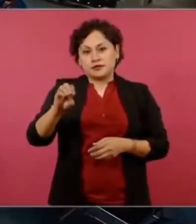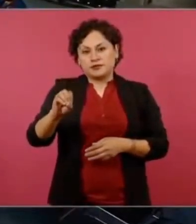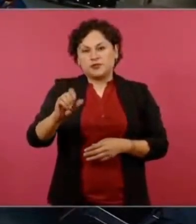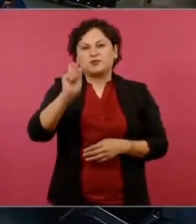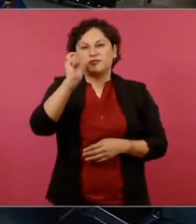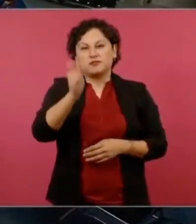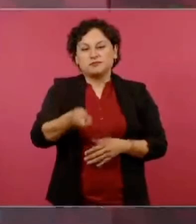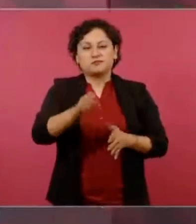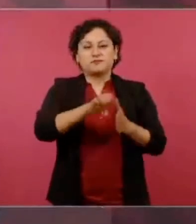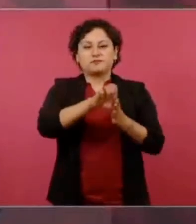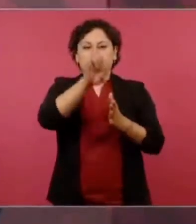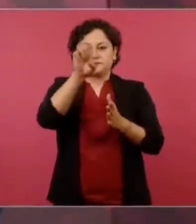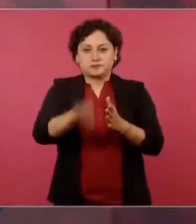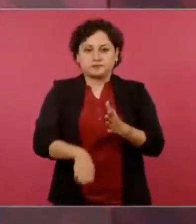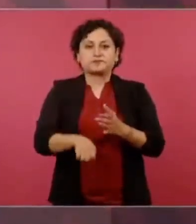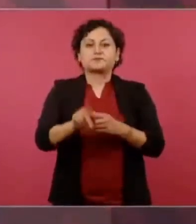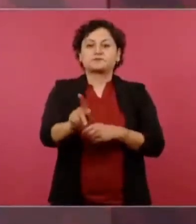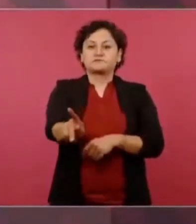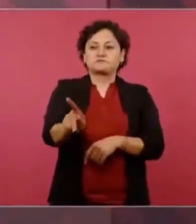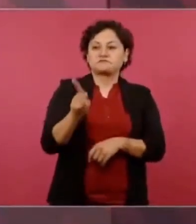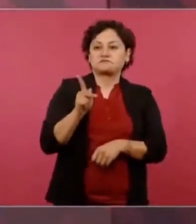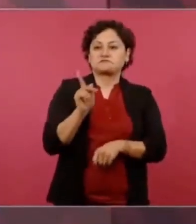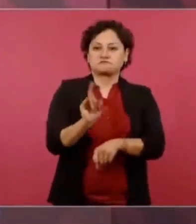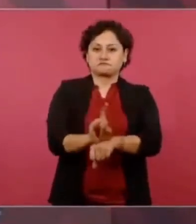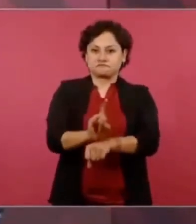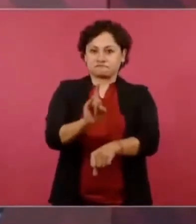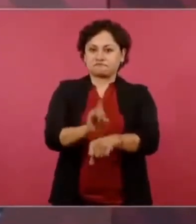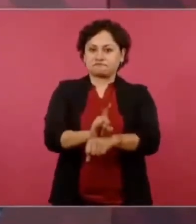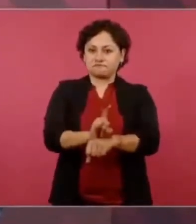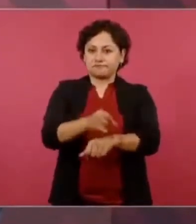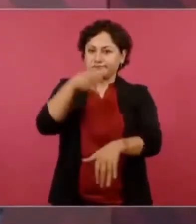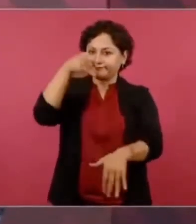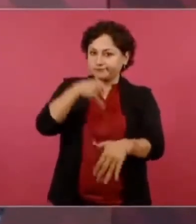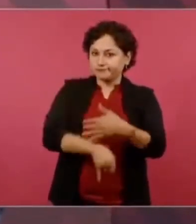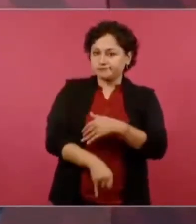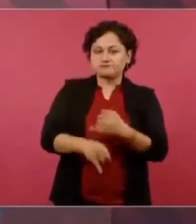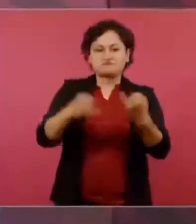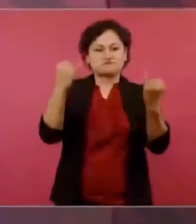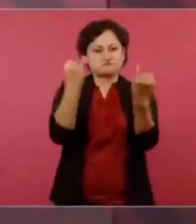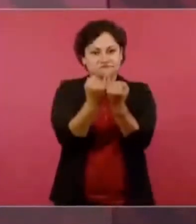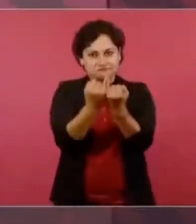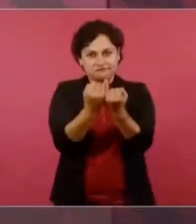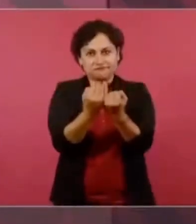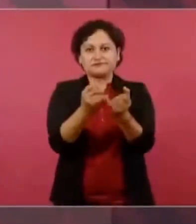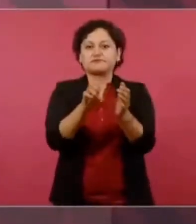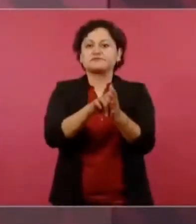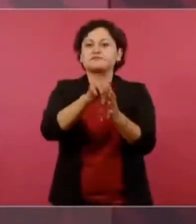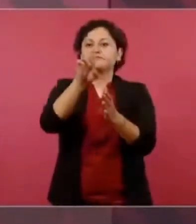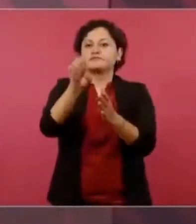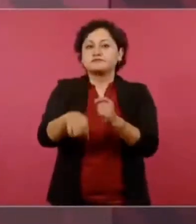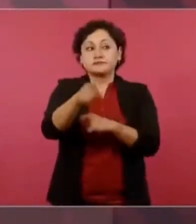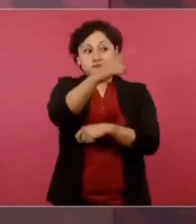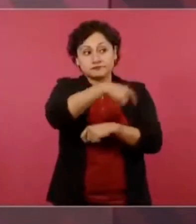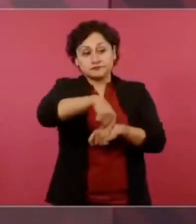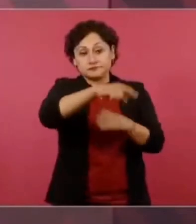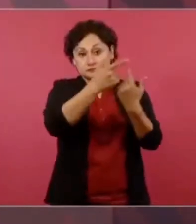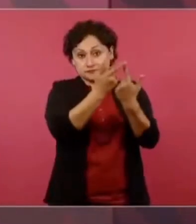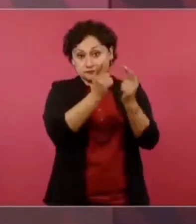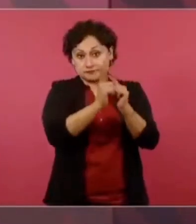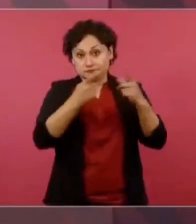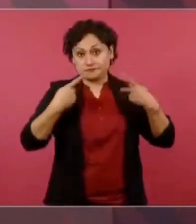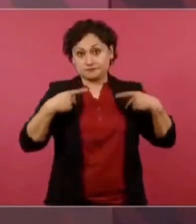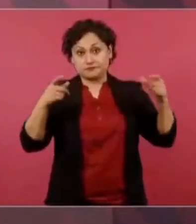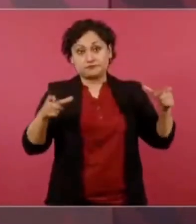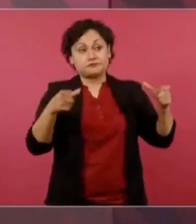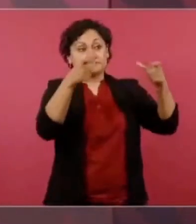para seguir igual. Les hacía falta a los oligarcas